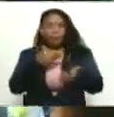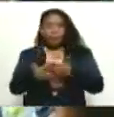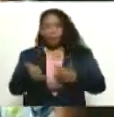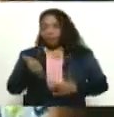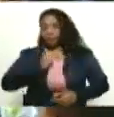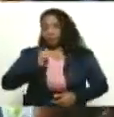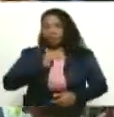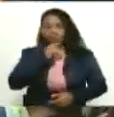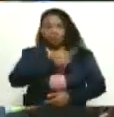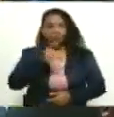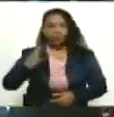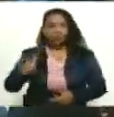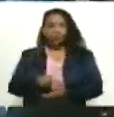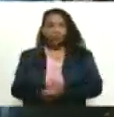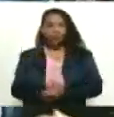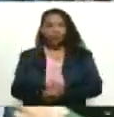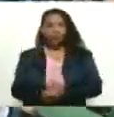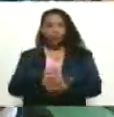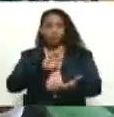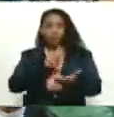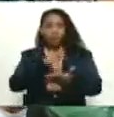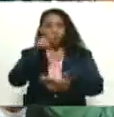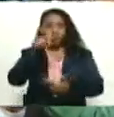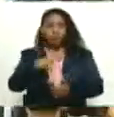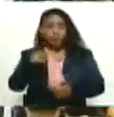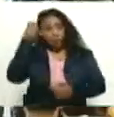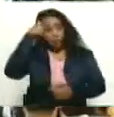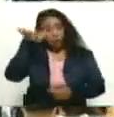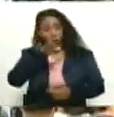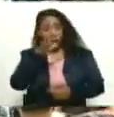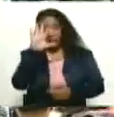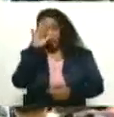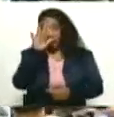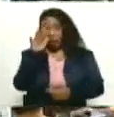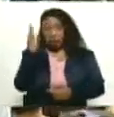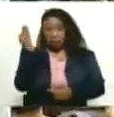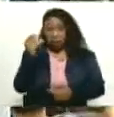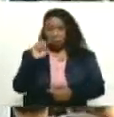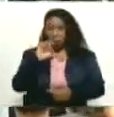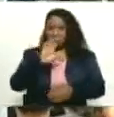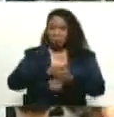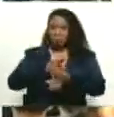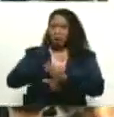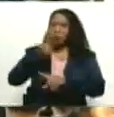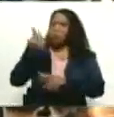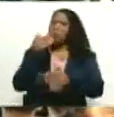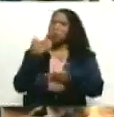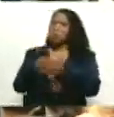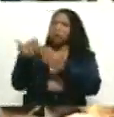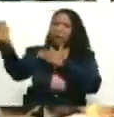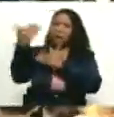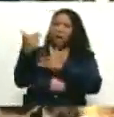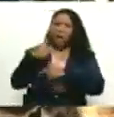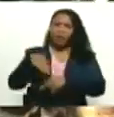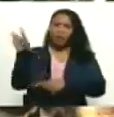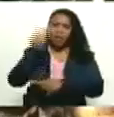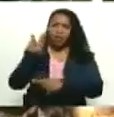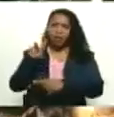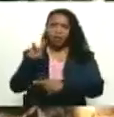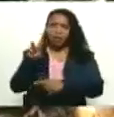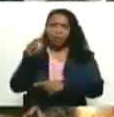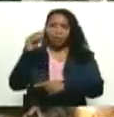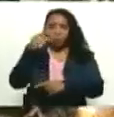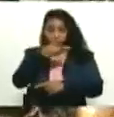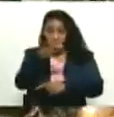sea. Vienen para acá a burlarse de nuestro pueblo. Pregúntenle por qué tú pediste sanciones. Para que usted vea cómo